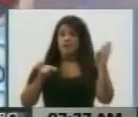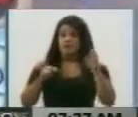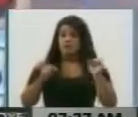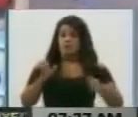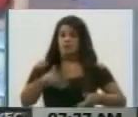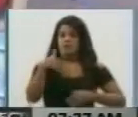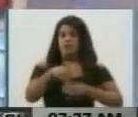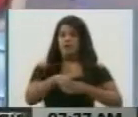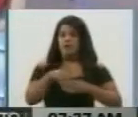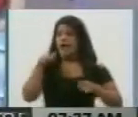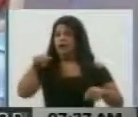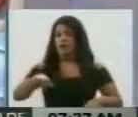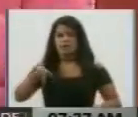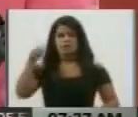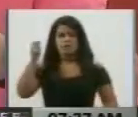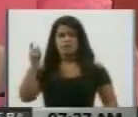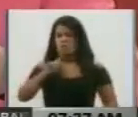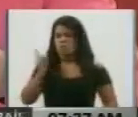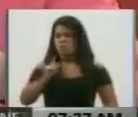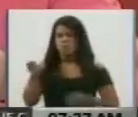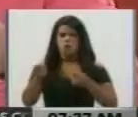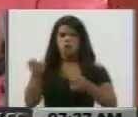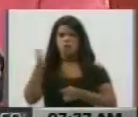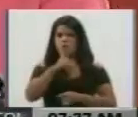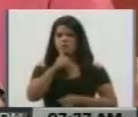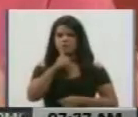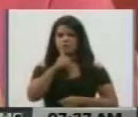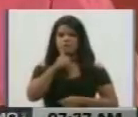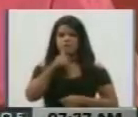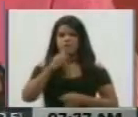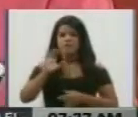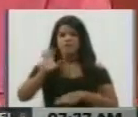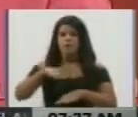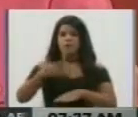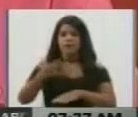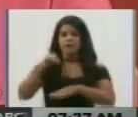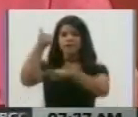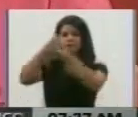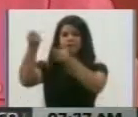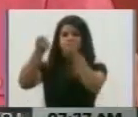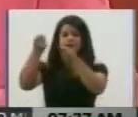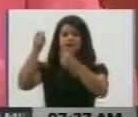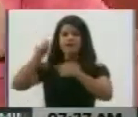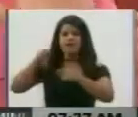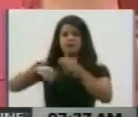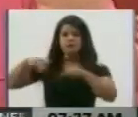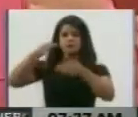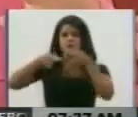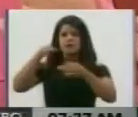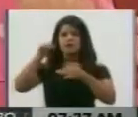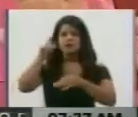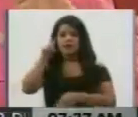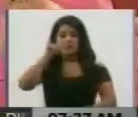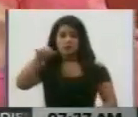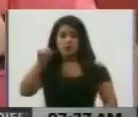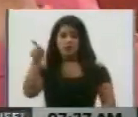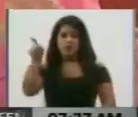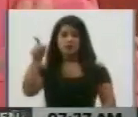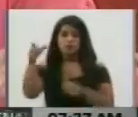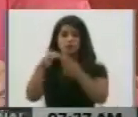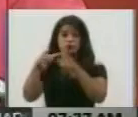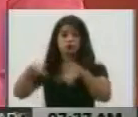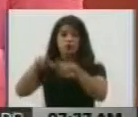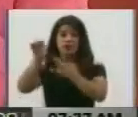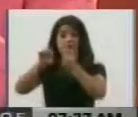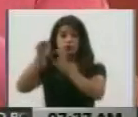derecha, como quisieran tenerlo, de la máxima instancia de interpretación de la Constitución, que es la Sala Constitucional, dicen que esa no es una